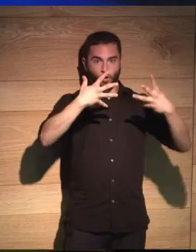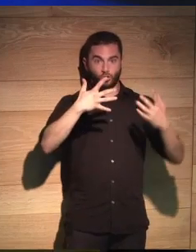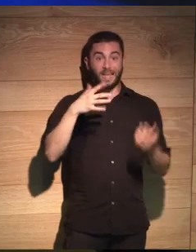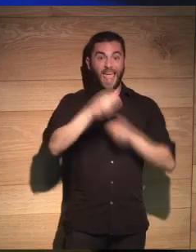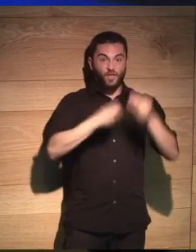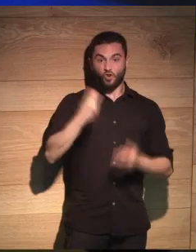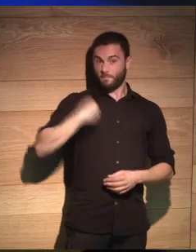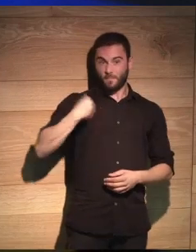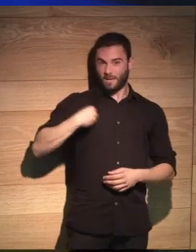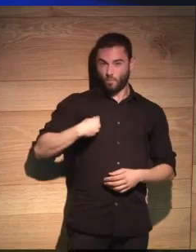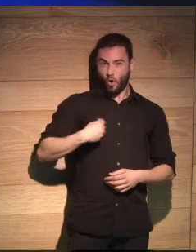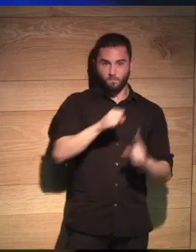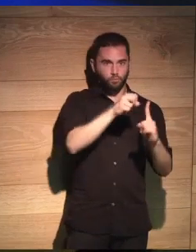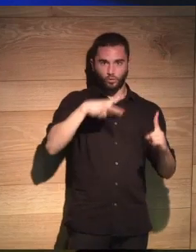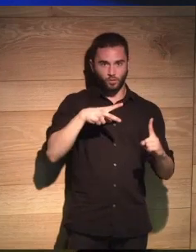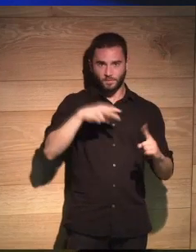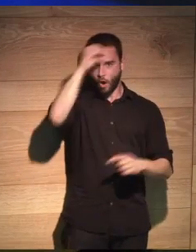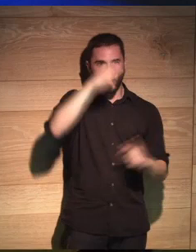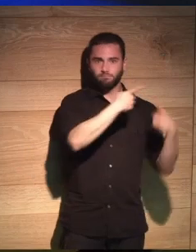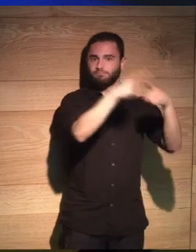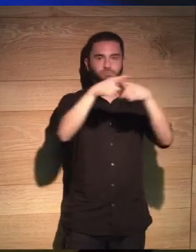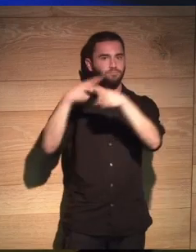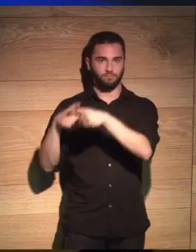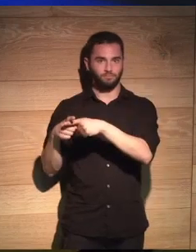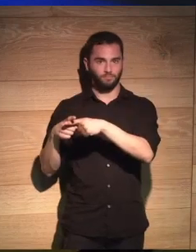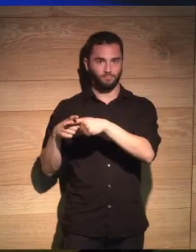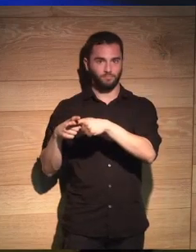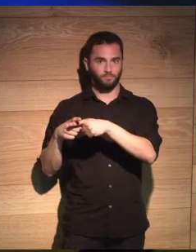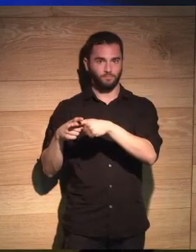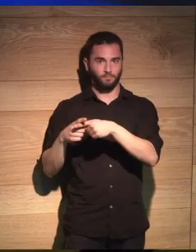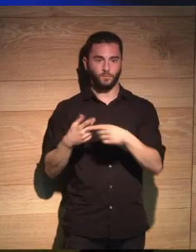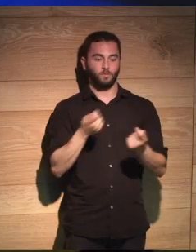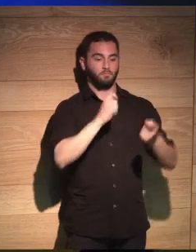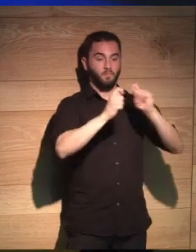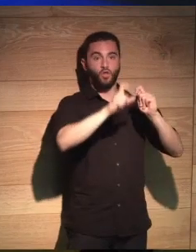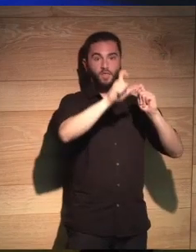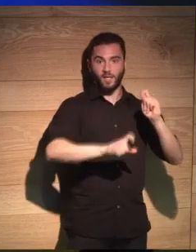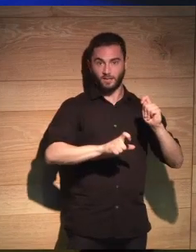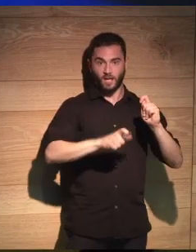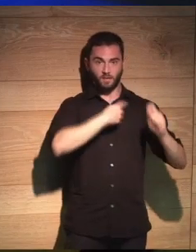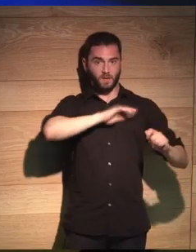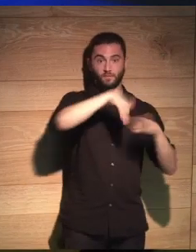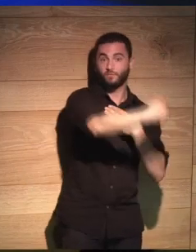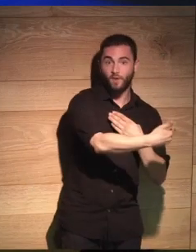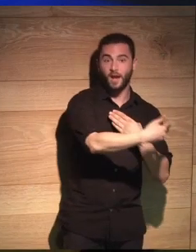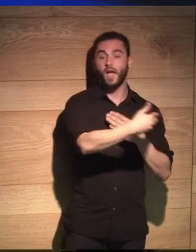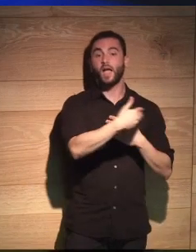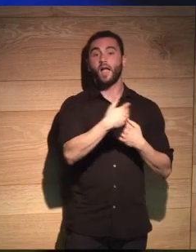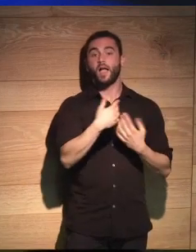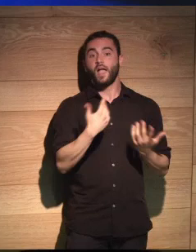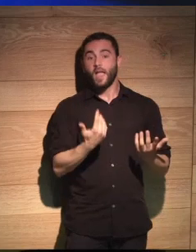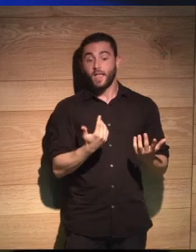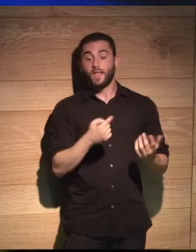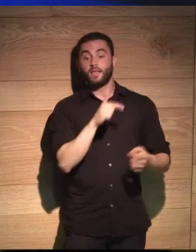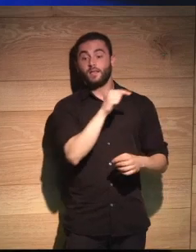que se interpreta de otra manera desde el punto de vista de un periodista extranjero, desde los españoles, y así